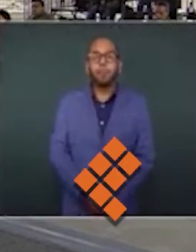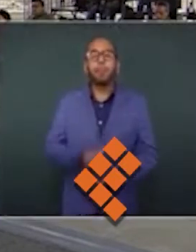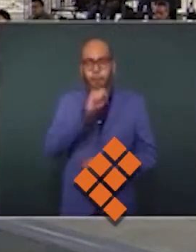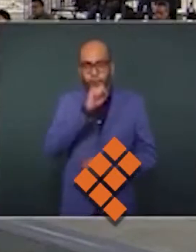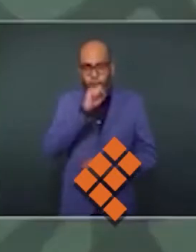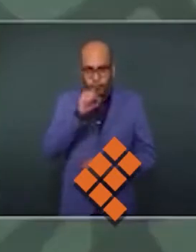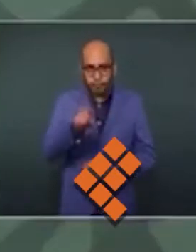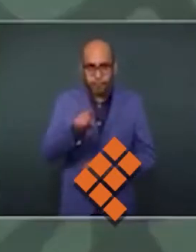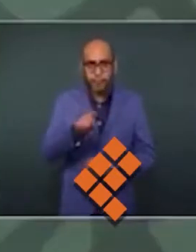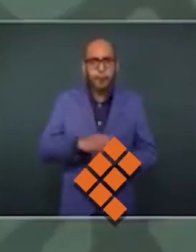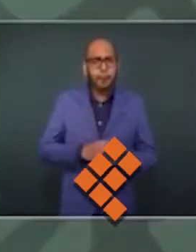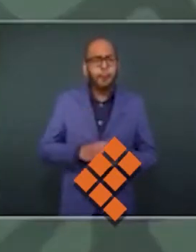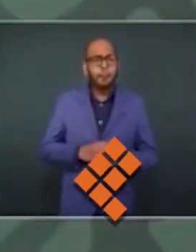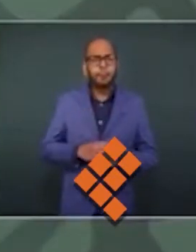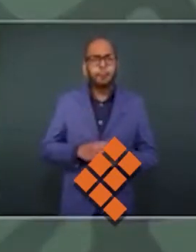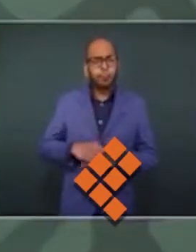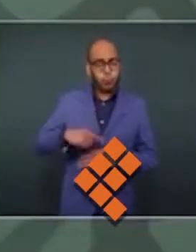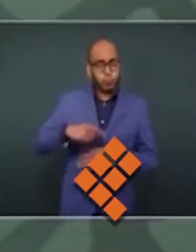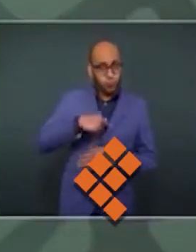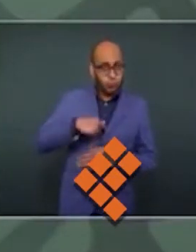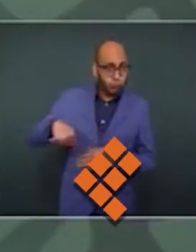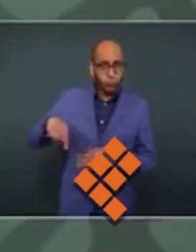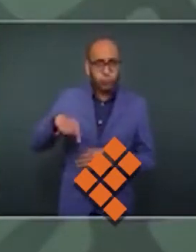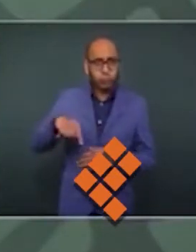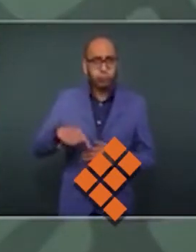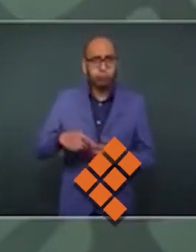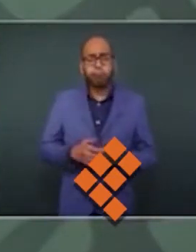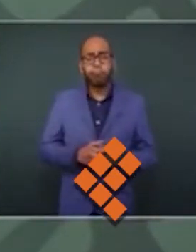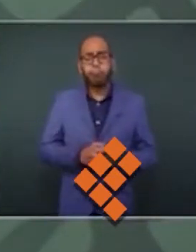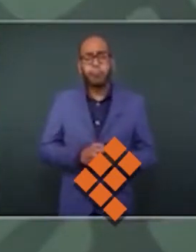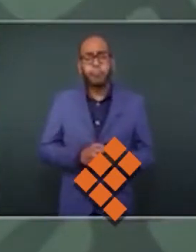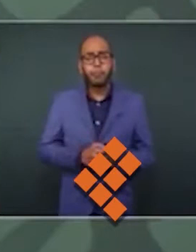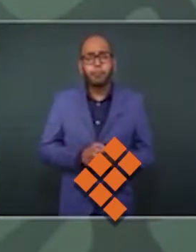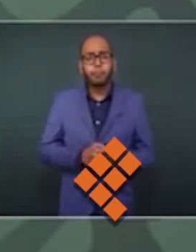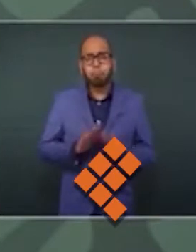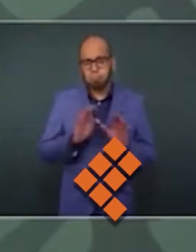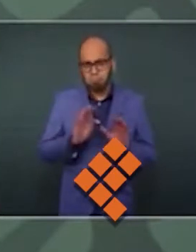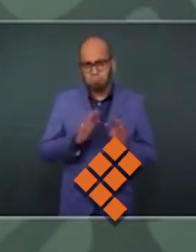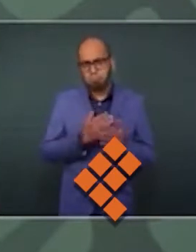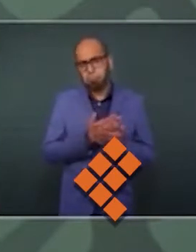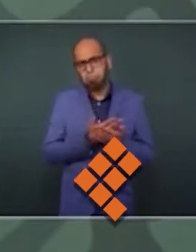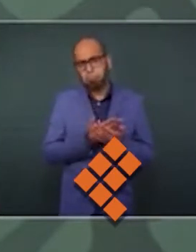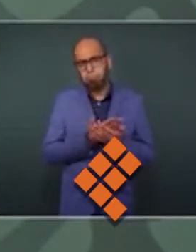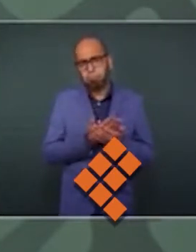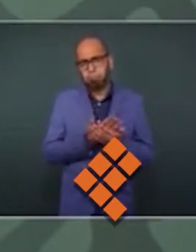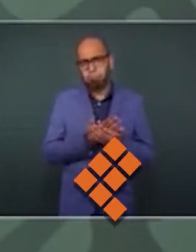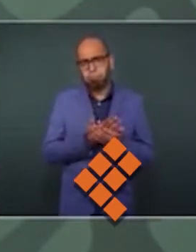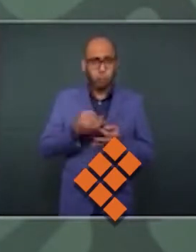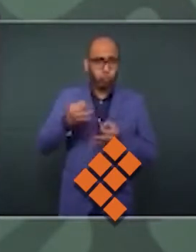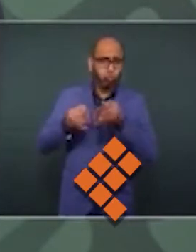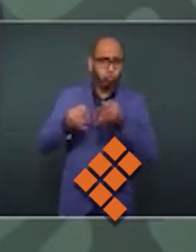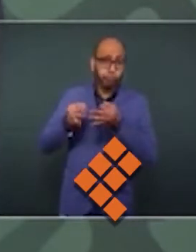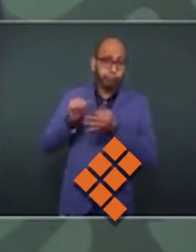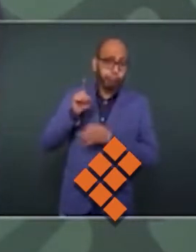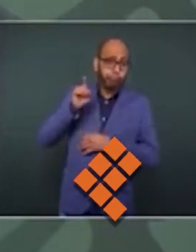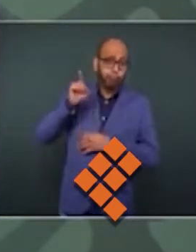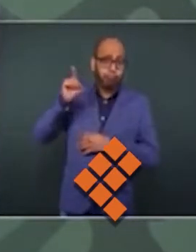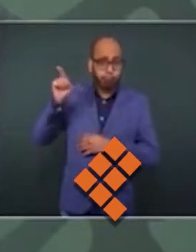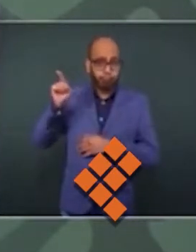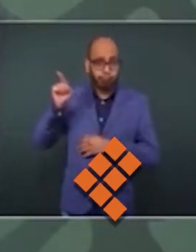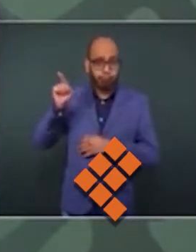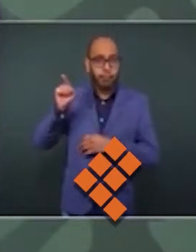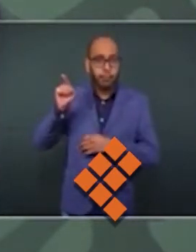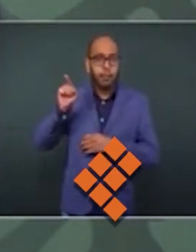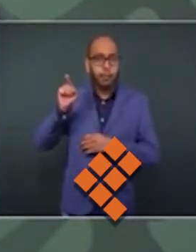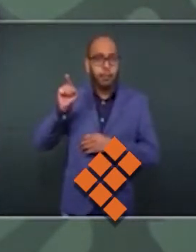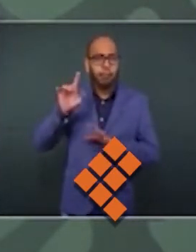Reiteró que ya no se permiten prácticas del pasado como los operativos encubiertos de Rápido y Furioso para introducir armas al territorio mexicano y que costaron